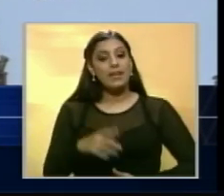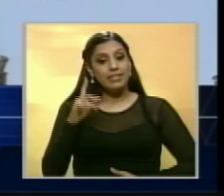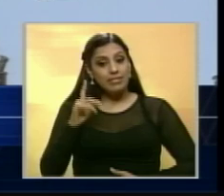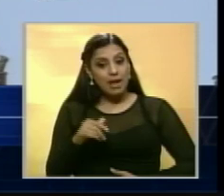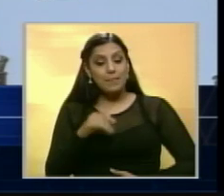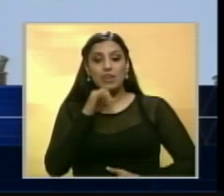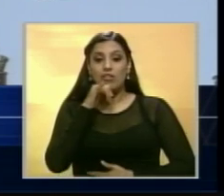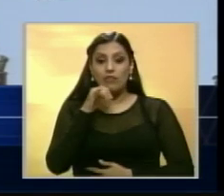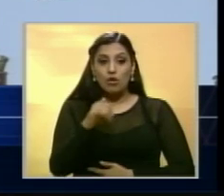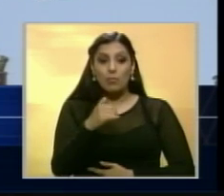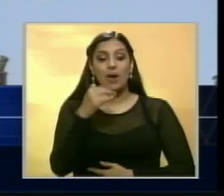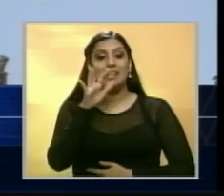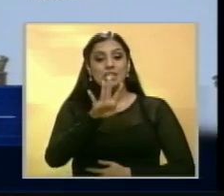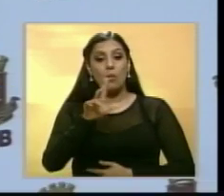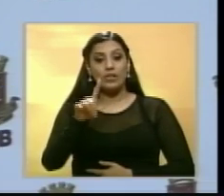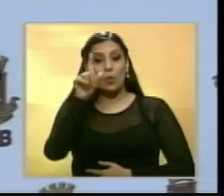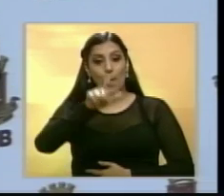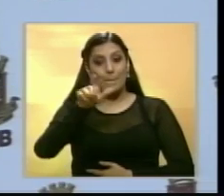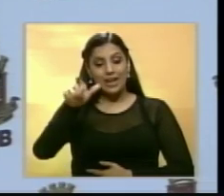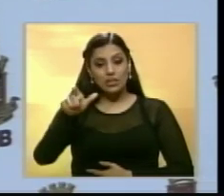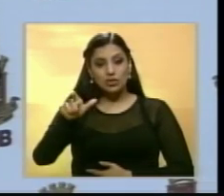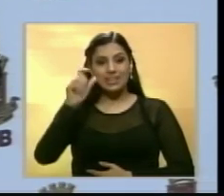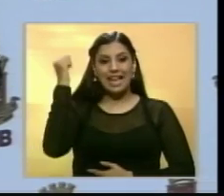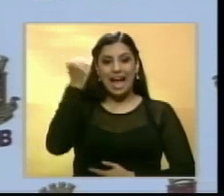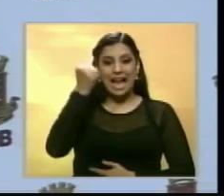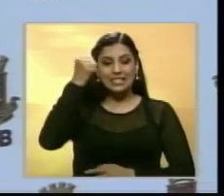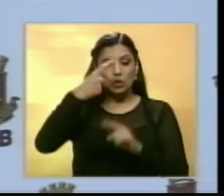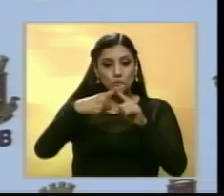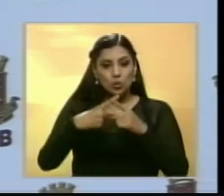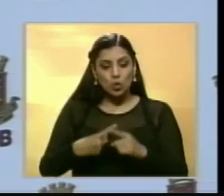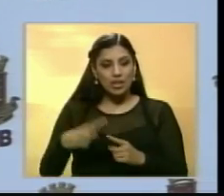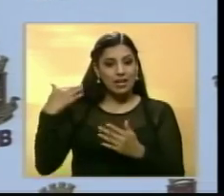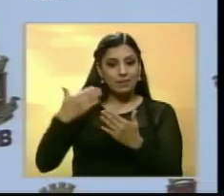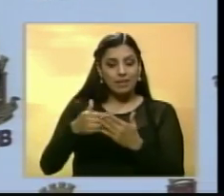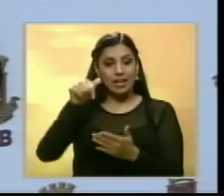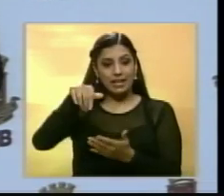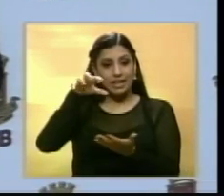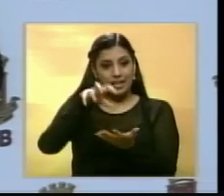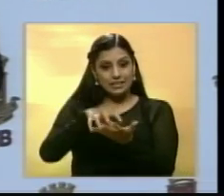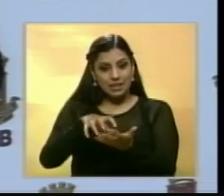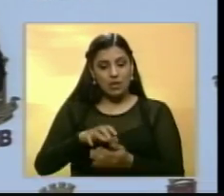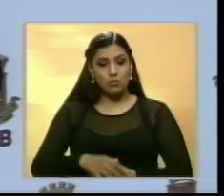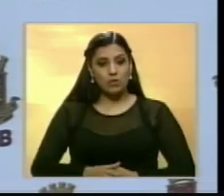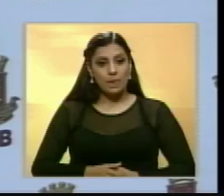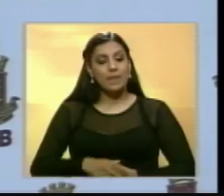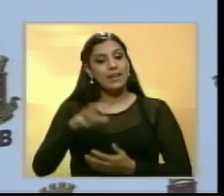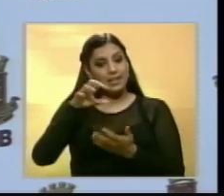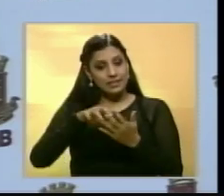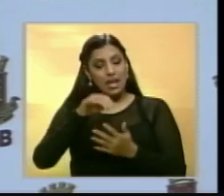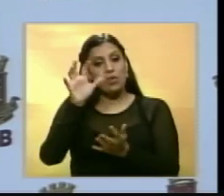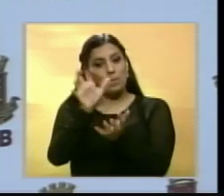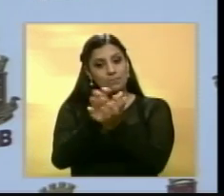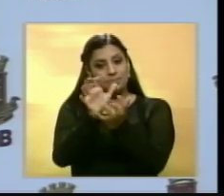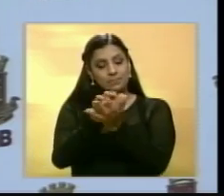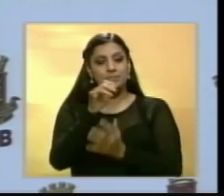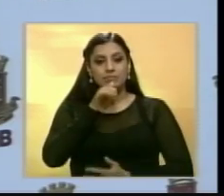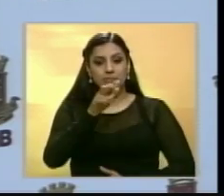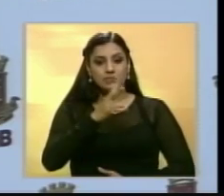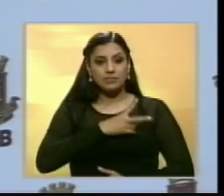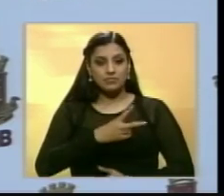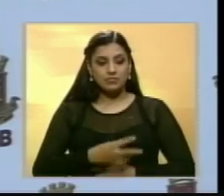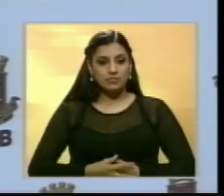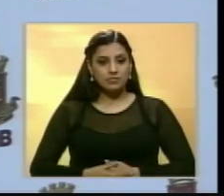También informó que 51 personas han sido asesinadas en lo que va de año en la entidad insular. En el estado Nueva Esparta, María